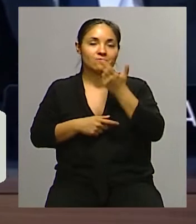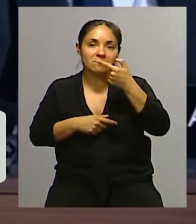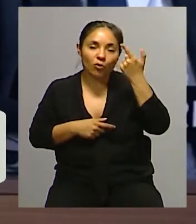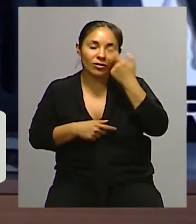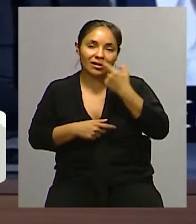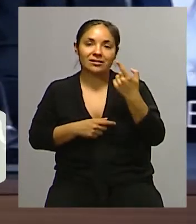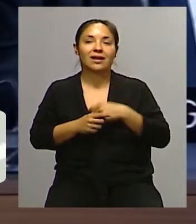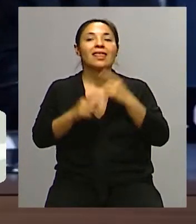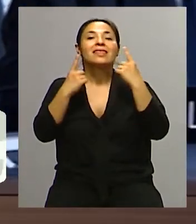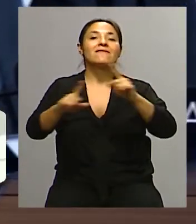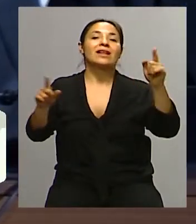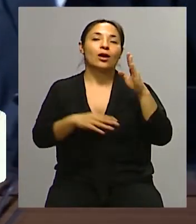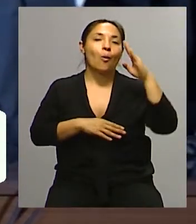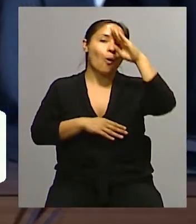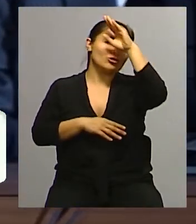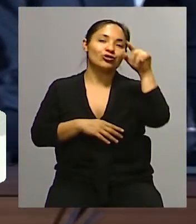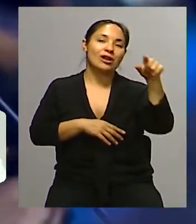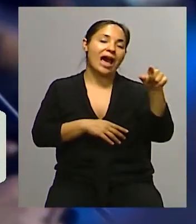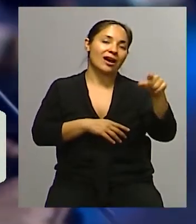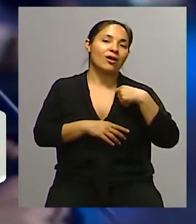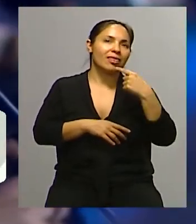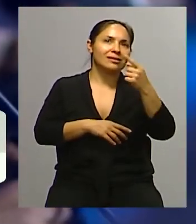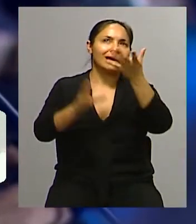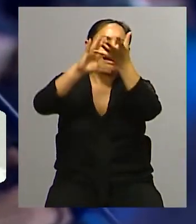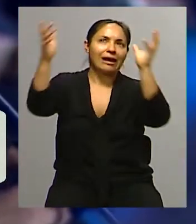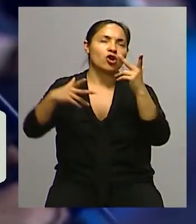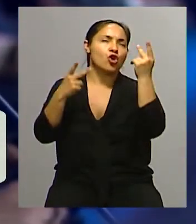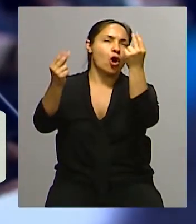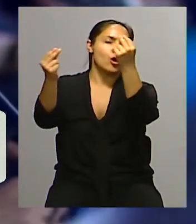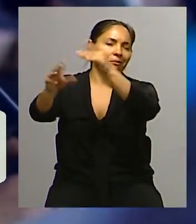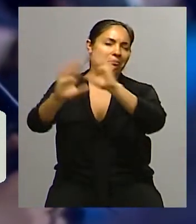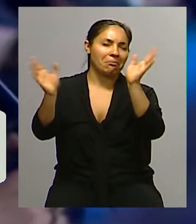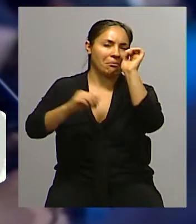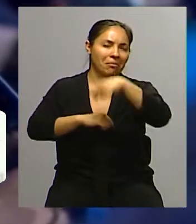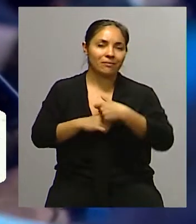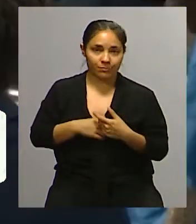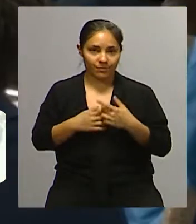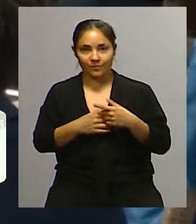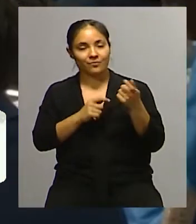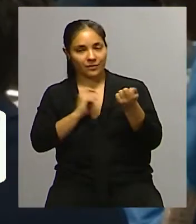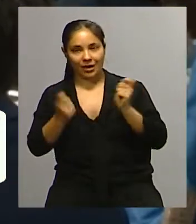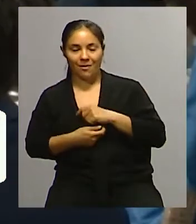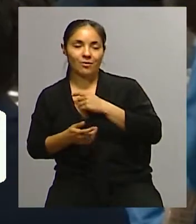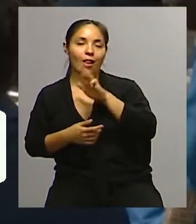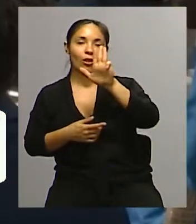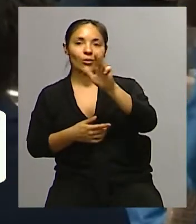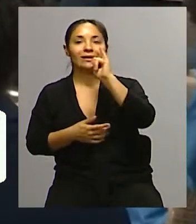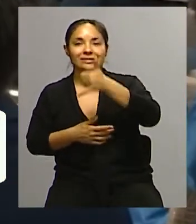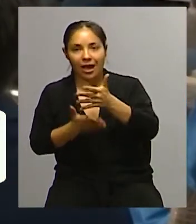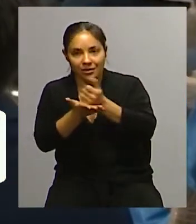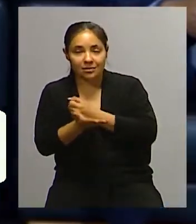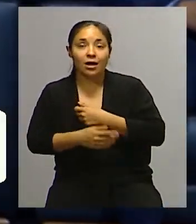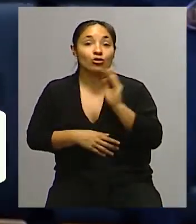con Bolsonaro, que es un negador de la crisis climática. O sea que mañana los ojos están puestos en el mensaje que va a dar Lula